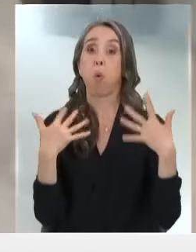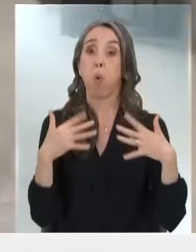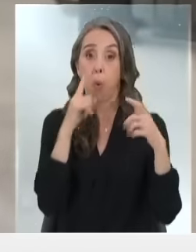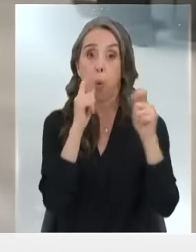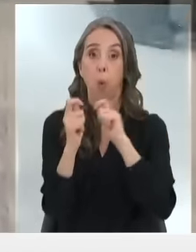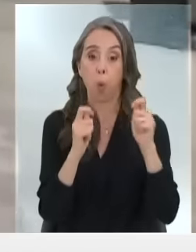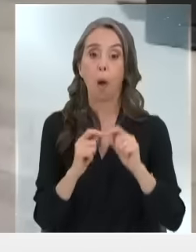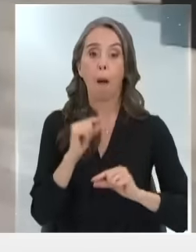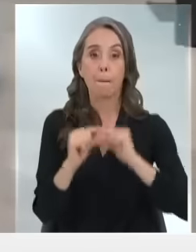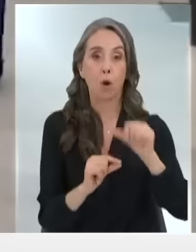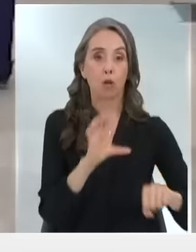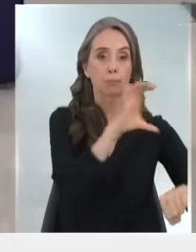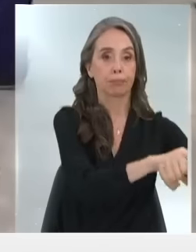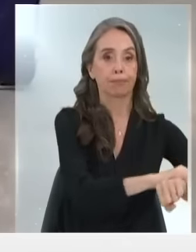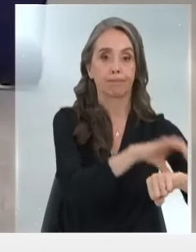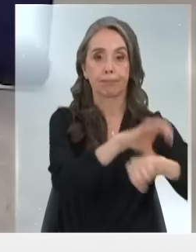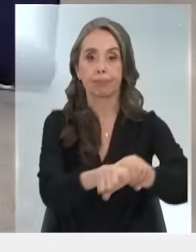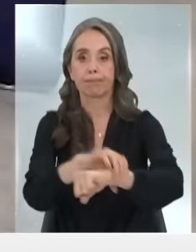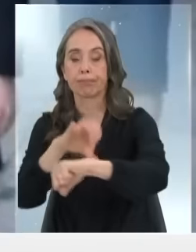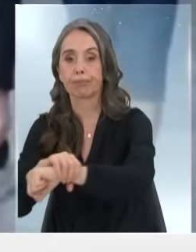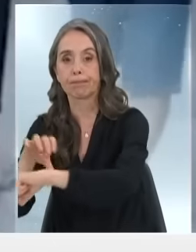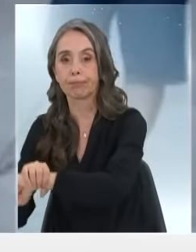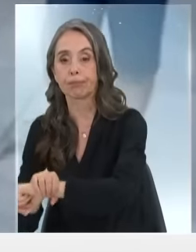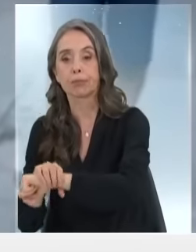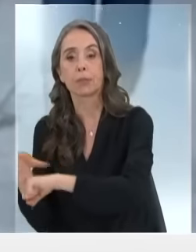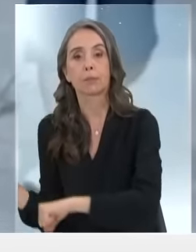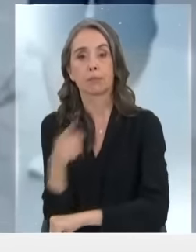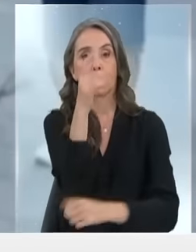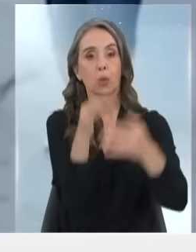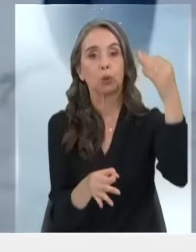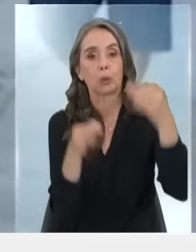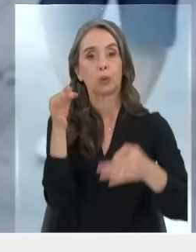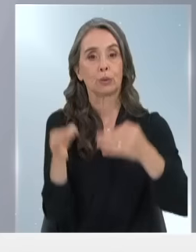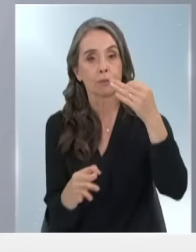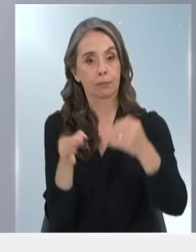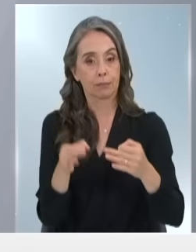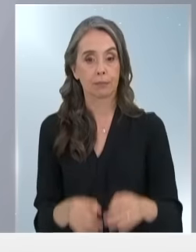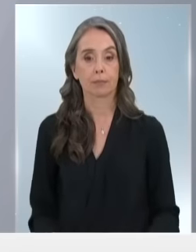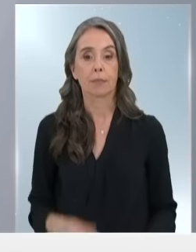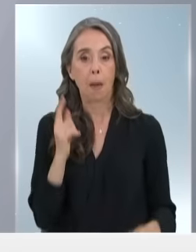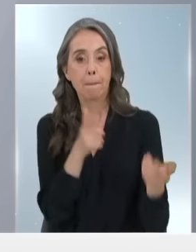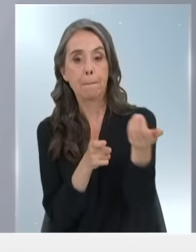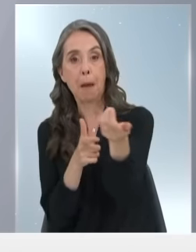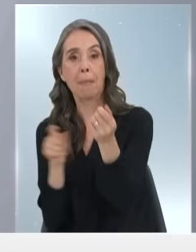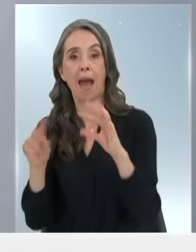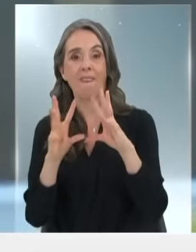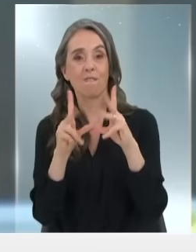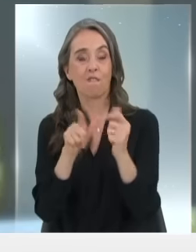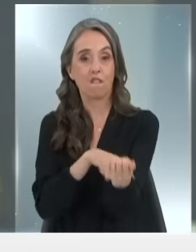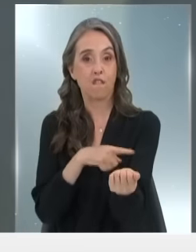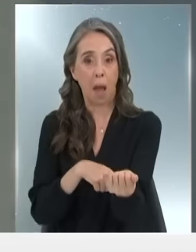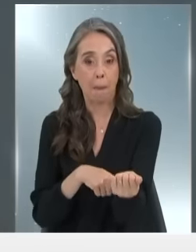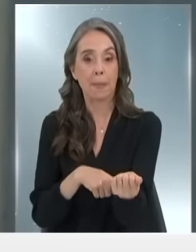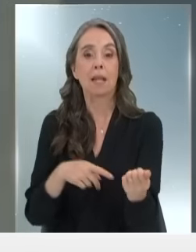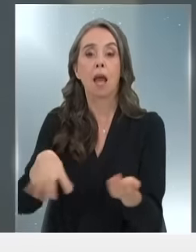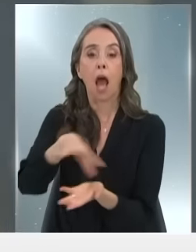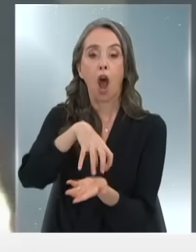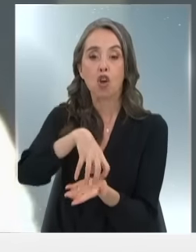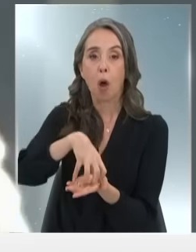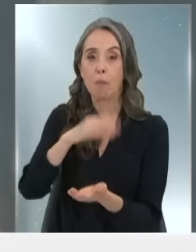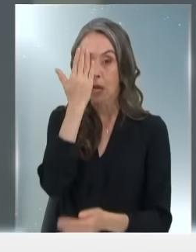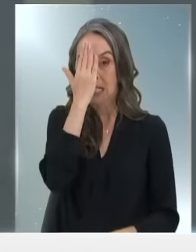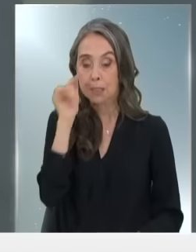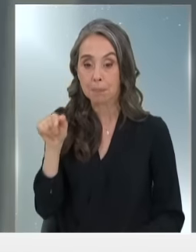poco a poco fueron cayendo en manos de la justicia. Pero esta familia que operaba en la comuna del